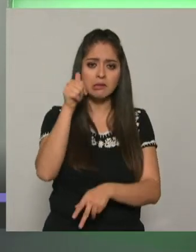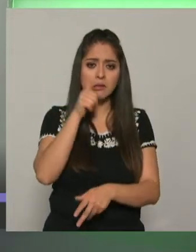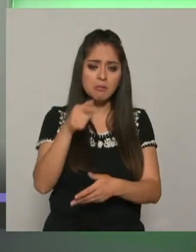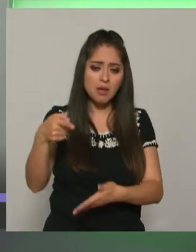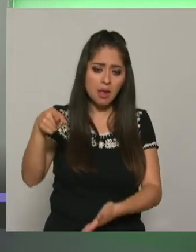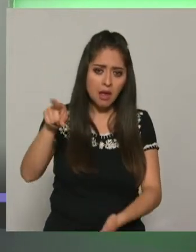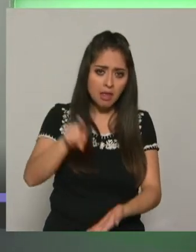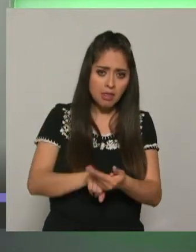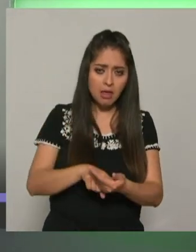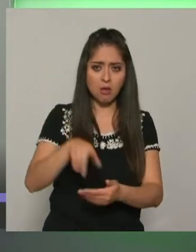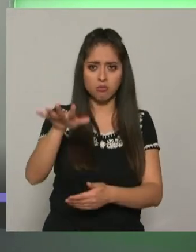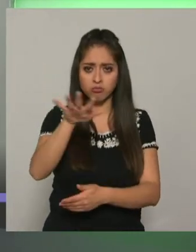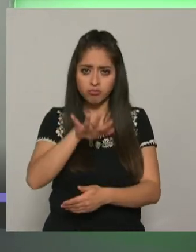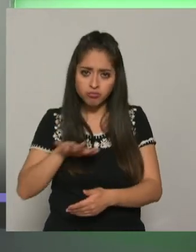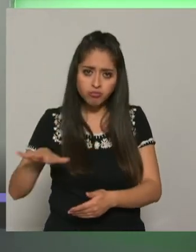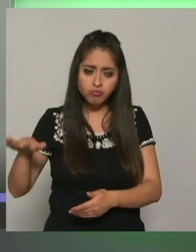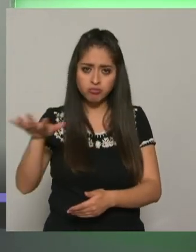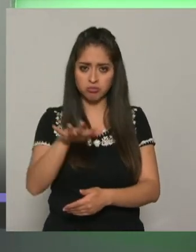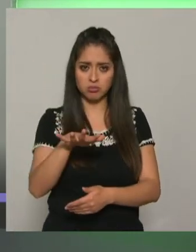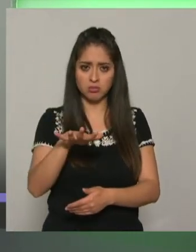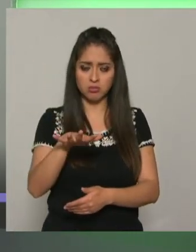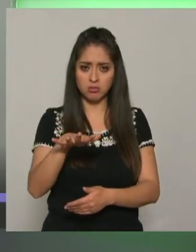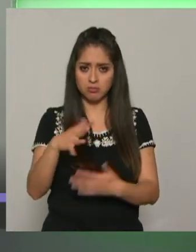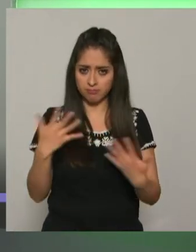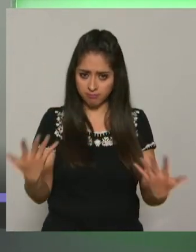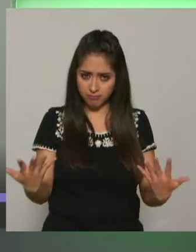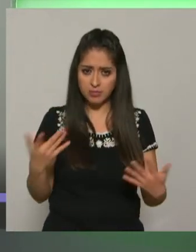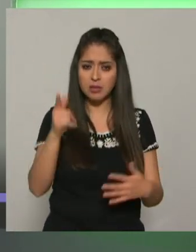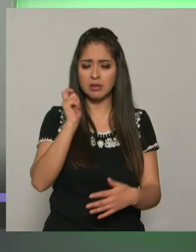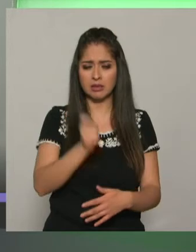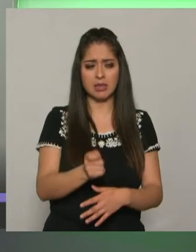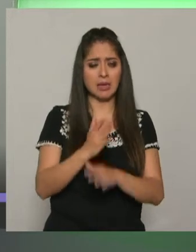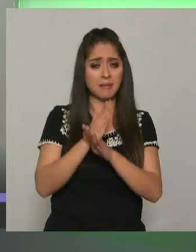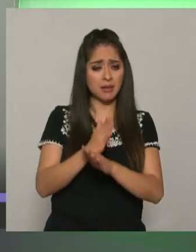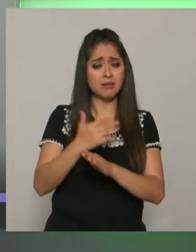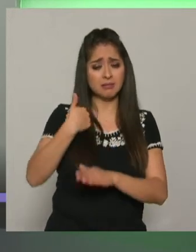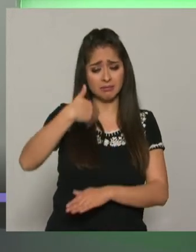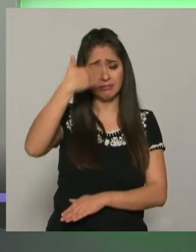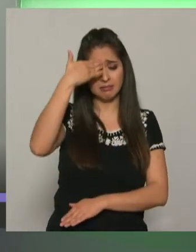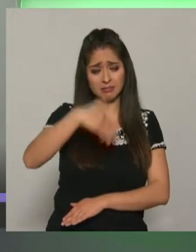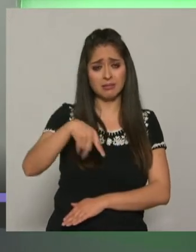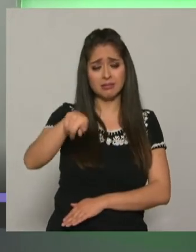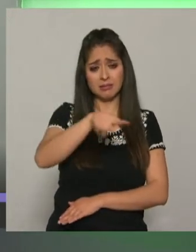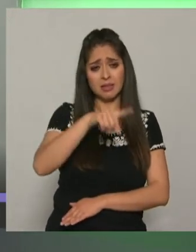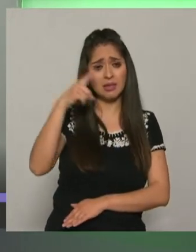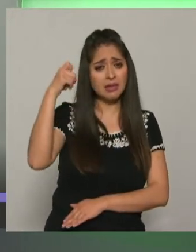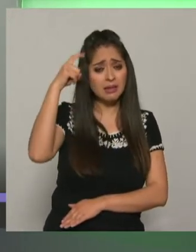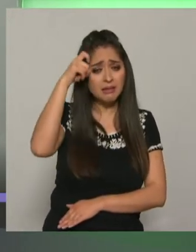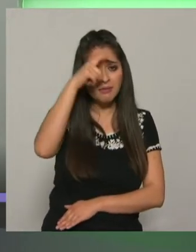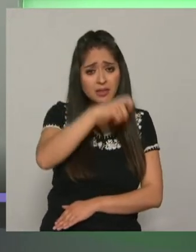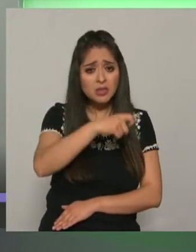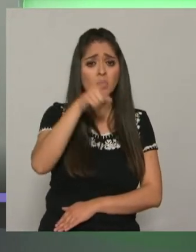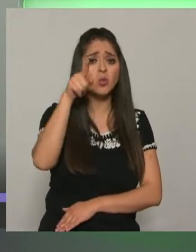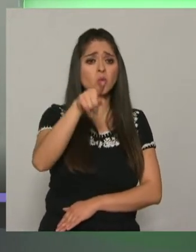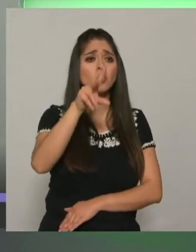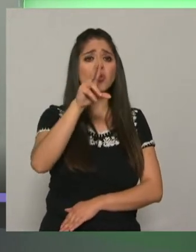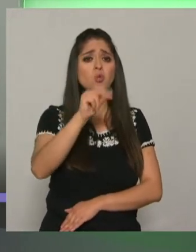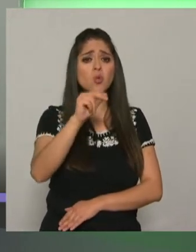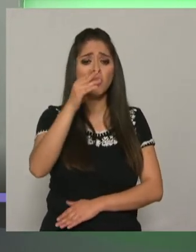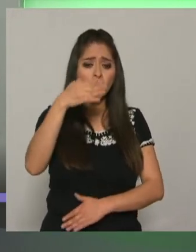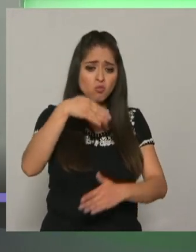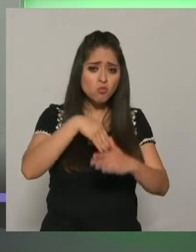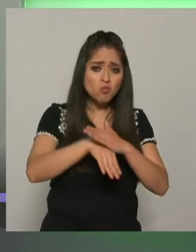tiendas departamentales. Evitemos, y sé que es muy difícil, pero evitemos los